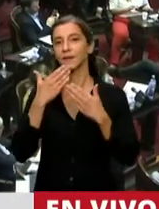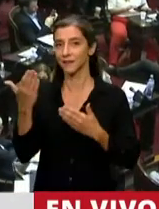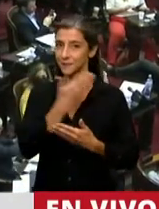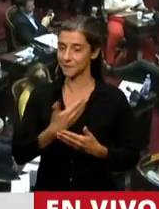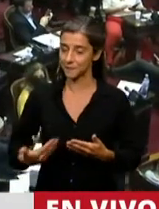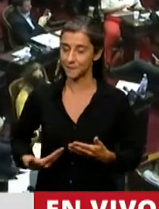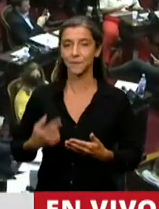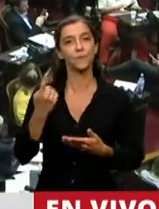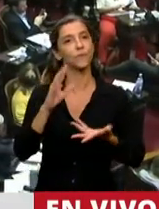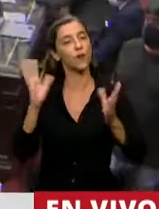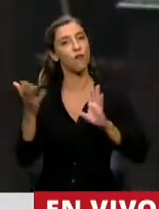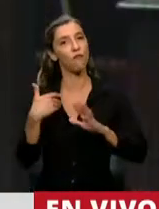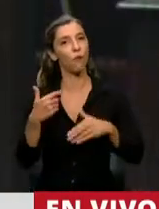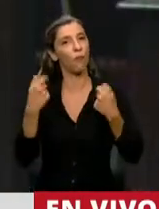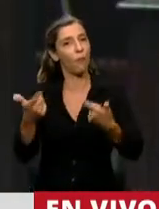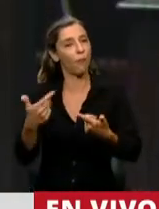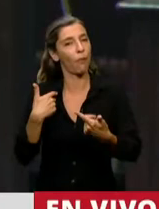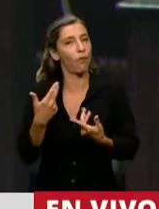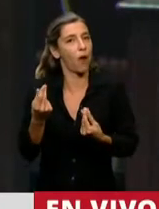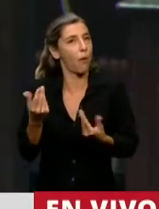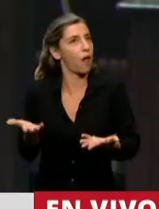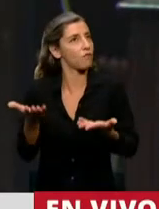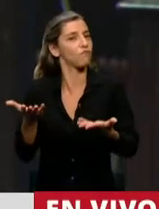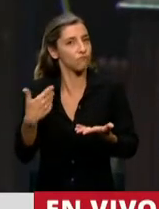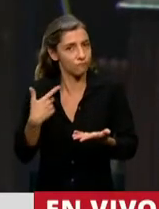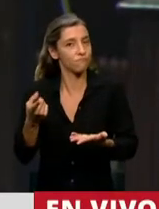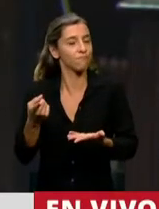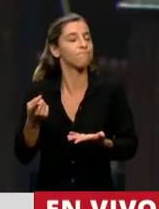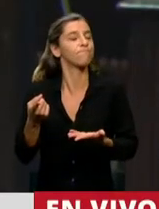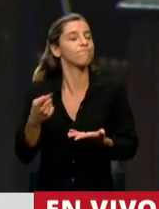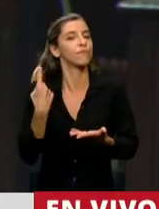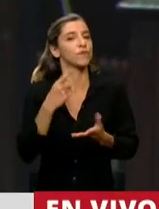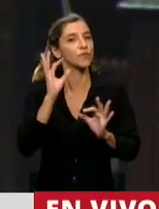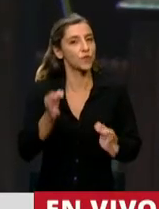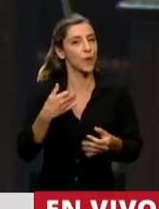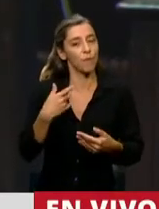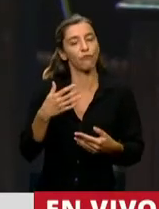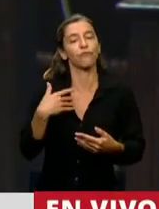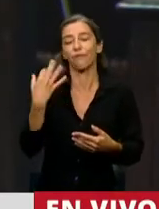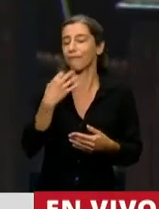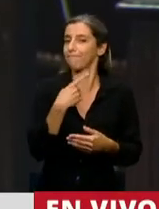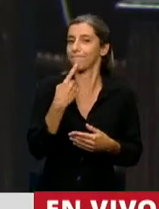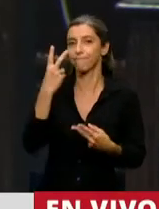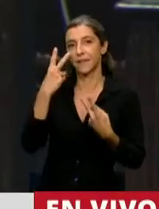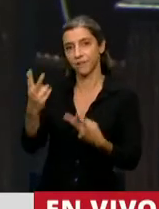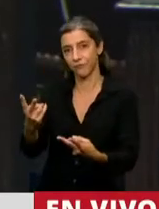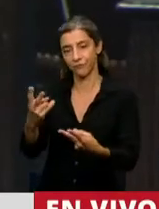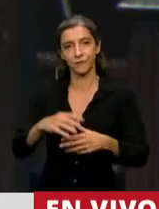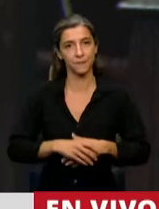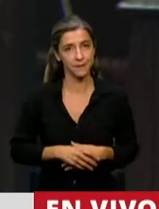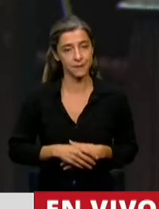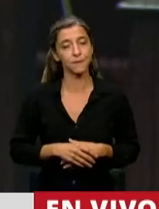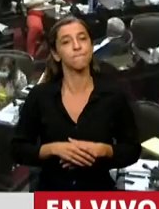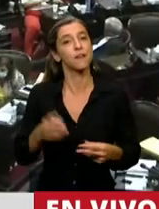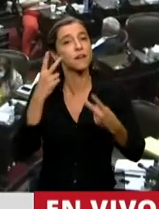el conocimiento y la innovación. Indudablemente esto está atado a la ciencia y a la tecnología. Por